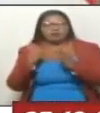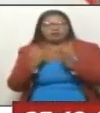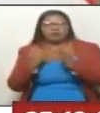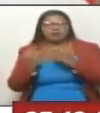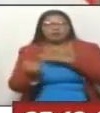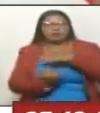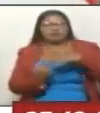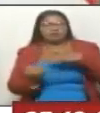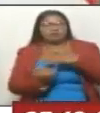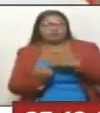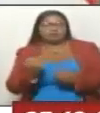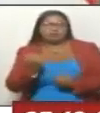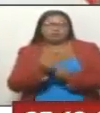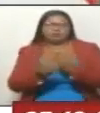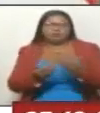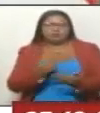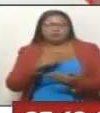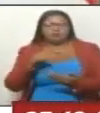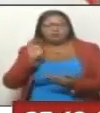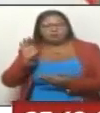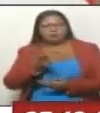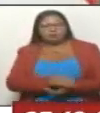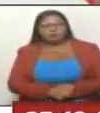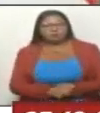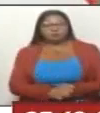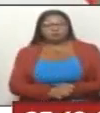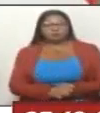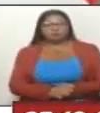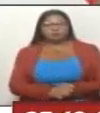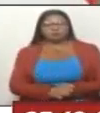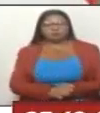fundamental para el país. En el orden